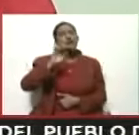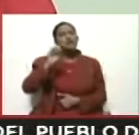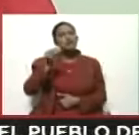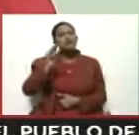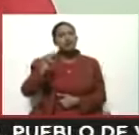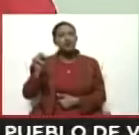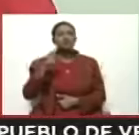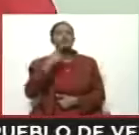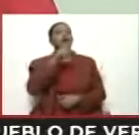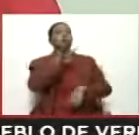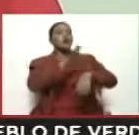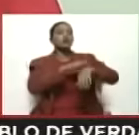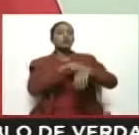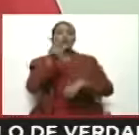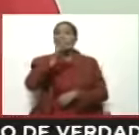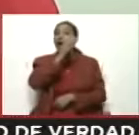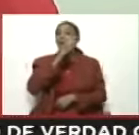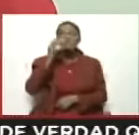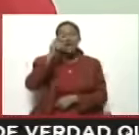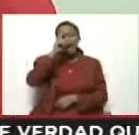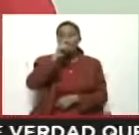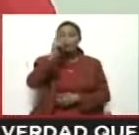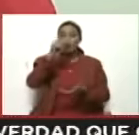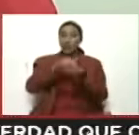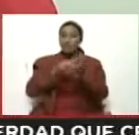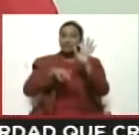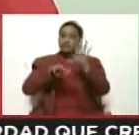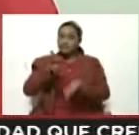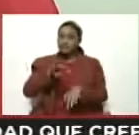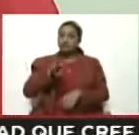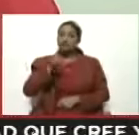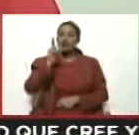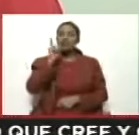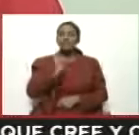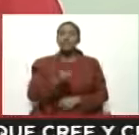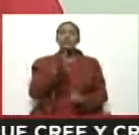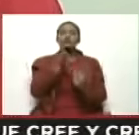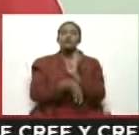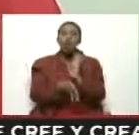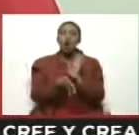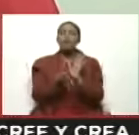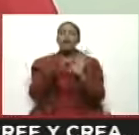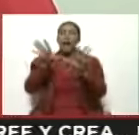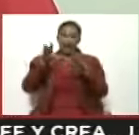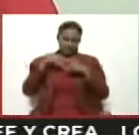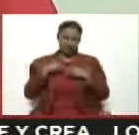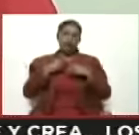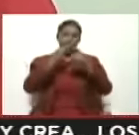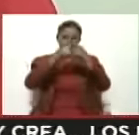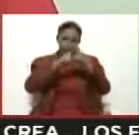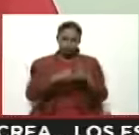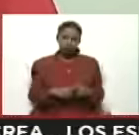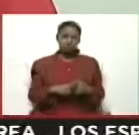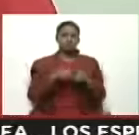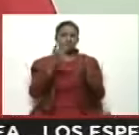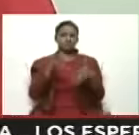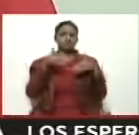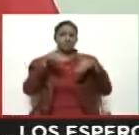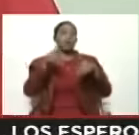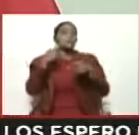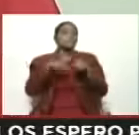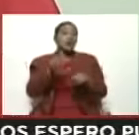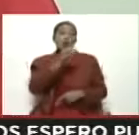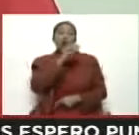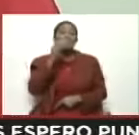le solicitó a Capriles que reconociera los resultados. Sin embargo, este salió y cantó fraude